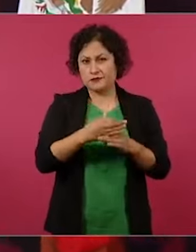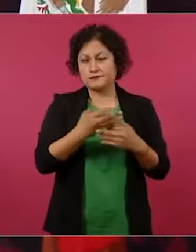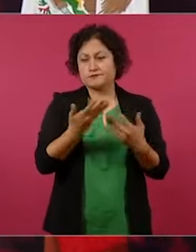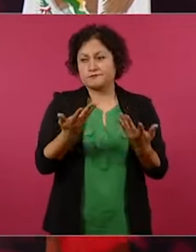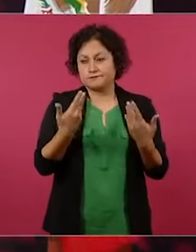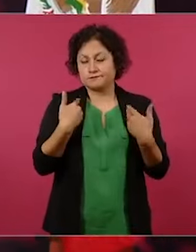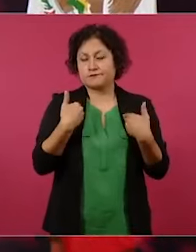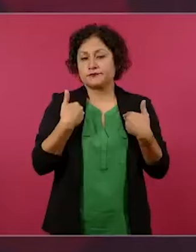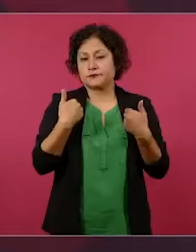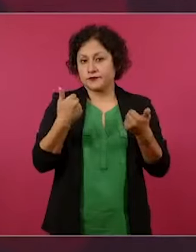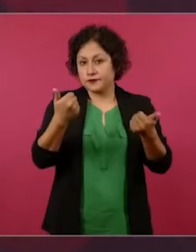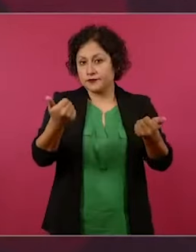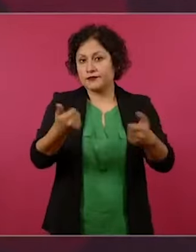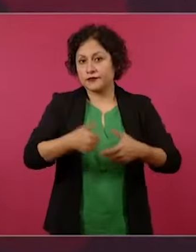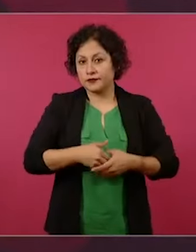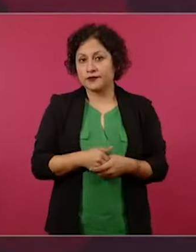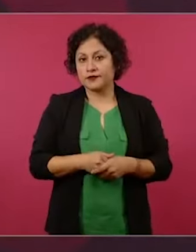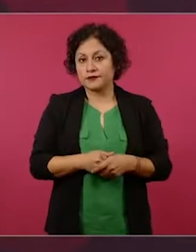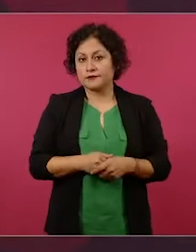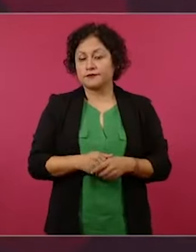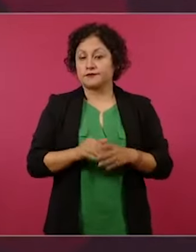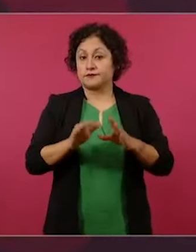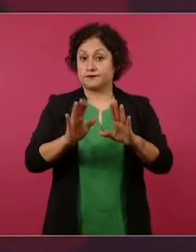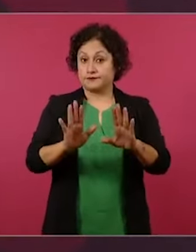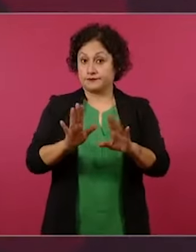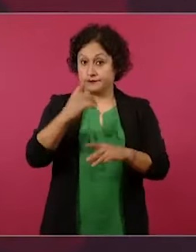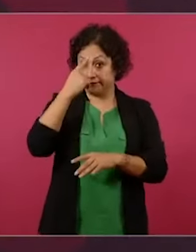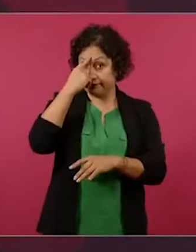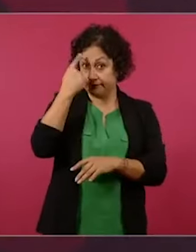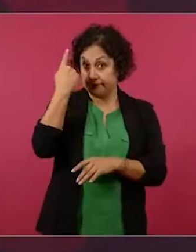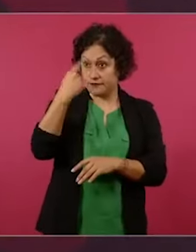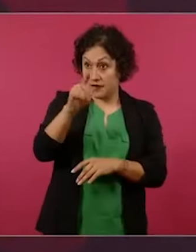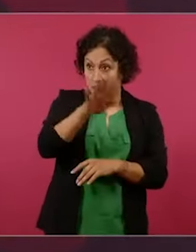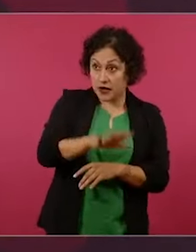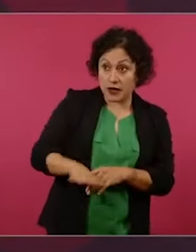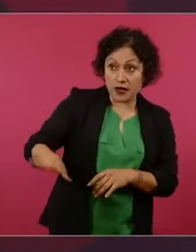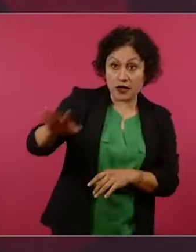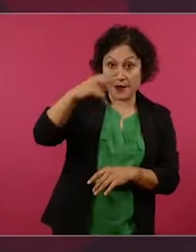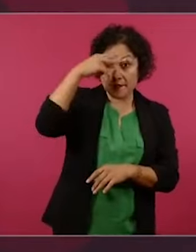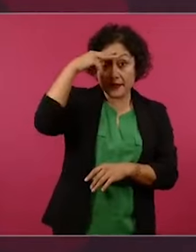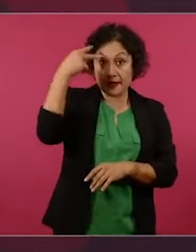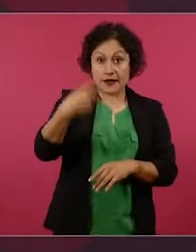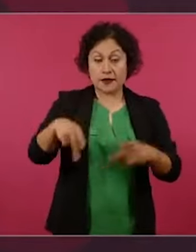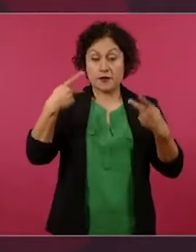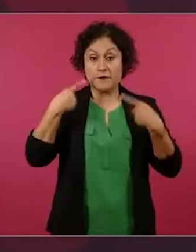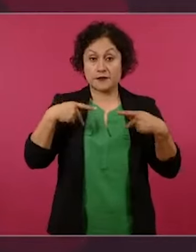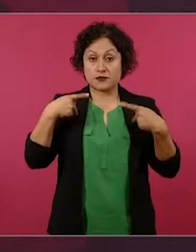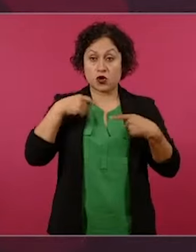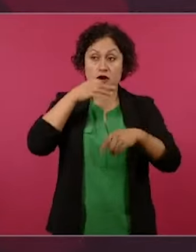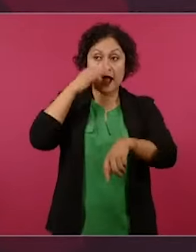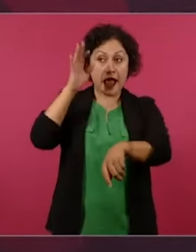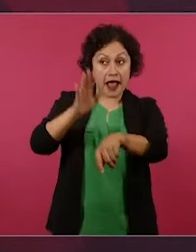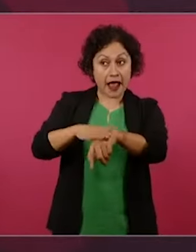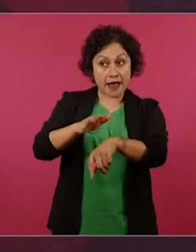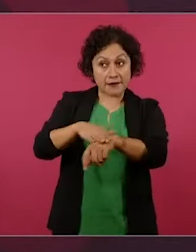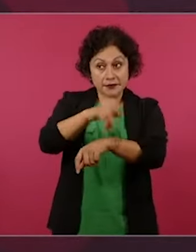para que todos los mexicanos tengan la información, van a haber elecciones en